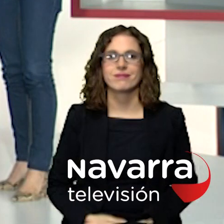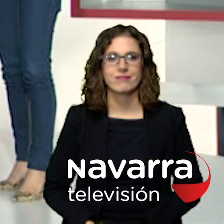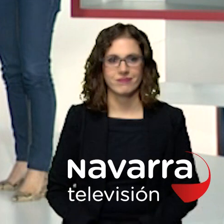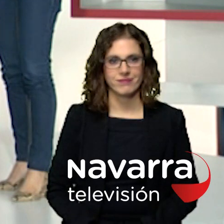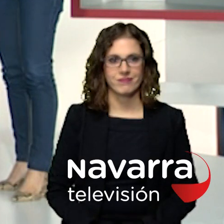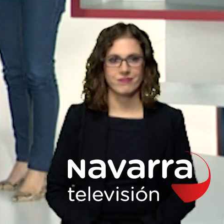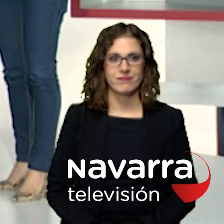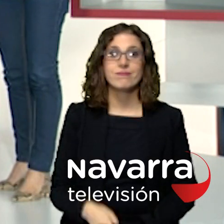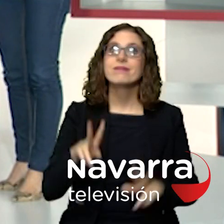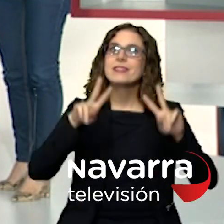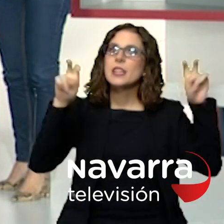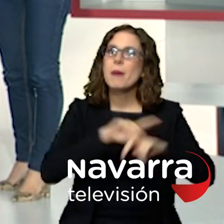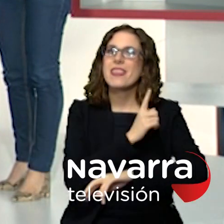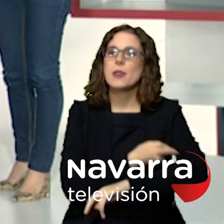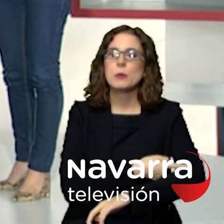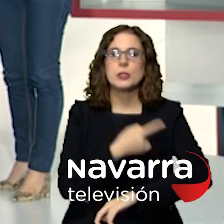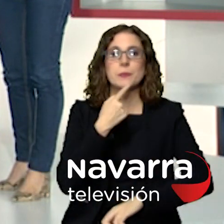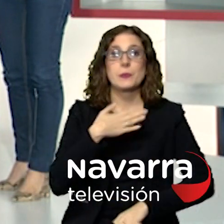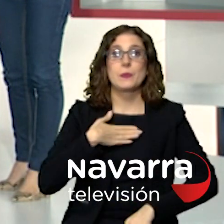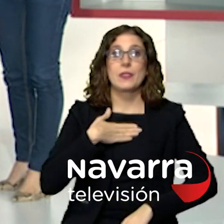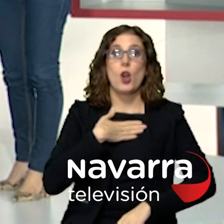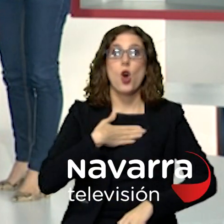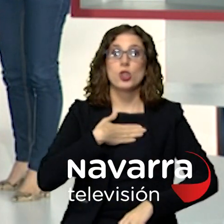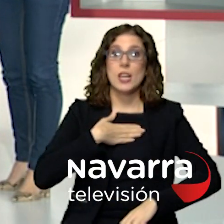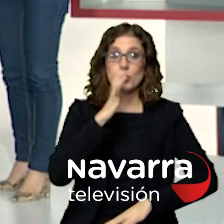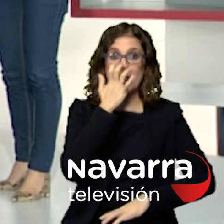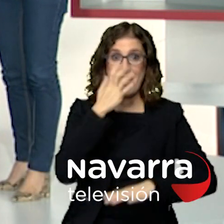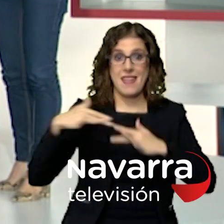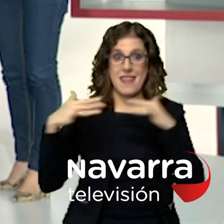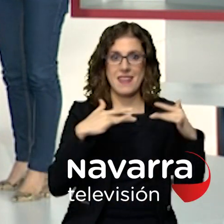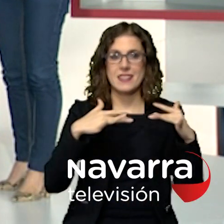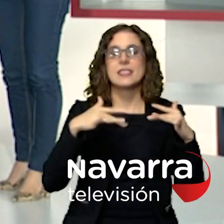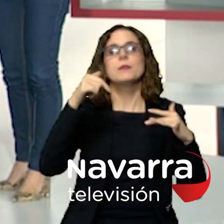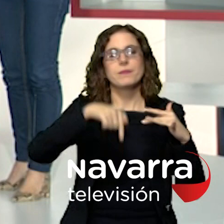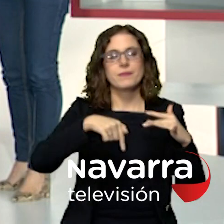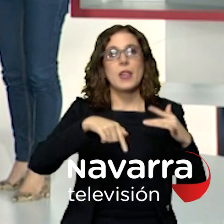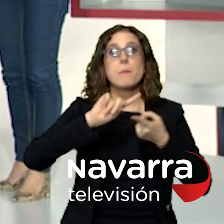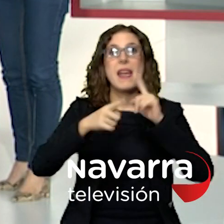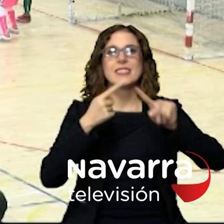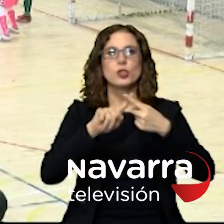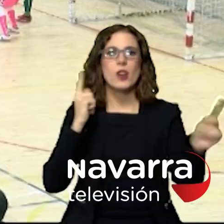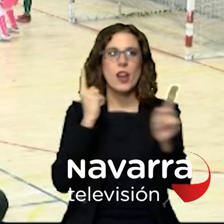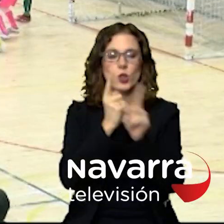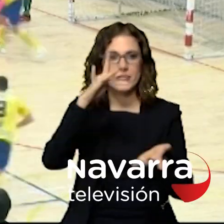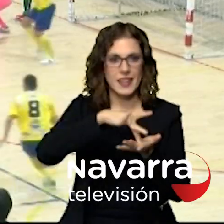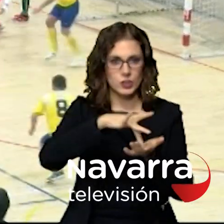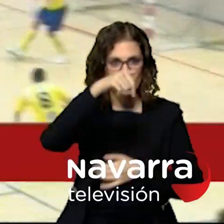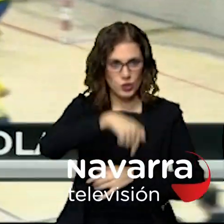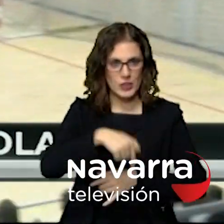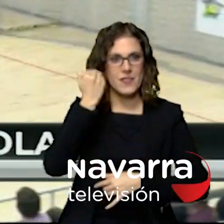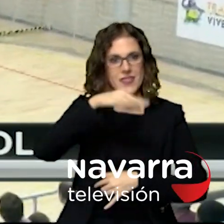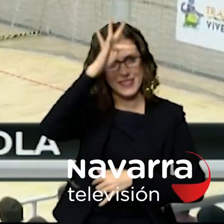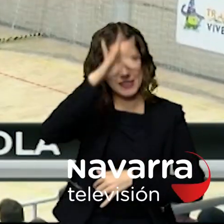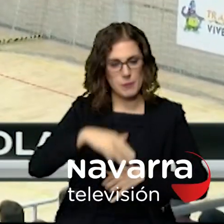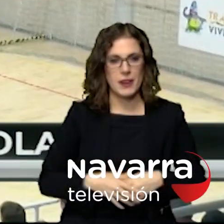Y en deportes, Osasuna Magna abre el fin de semana deportivo. Los verdes reciben a Peñiscola en el partido 400 de su capitán, Roberto